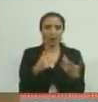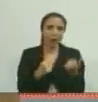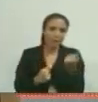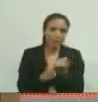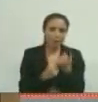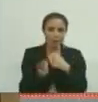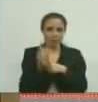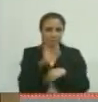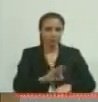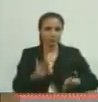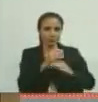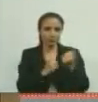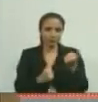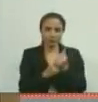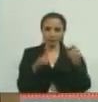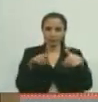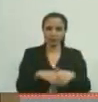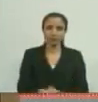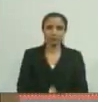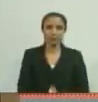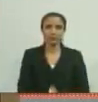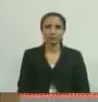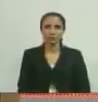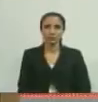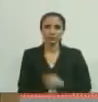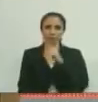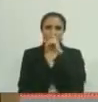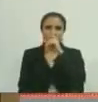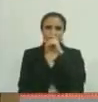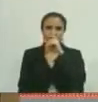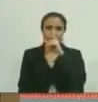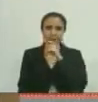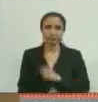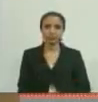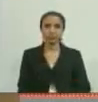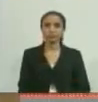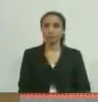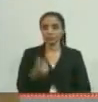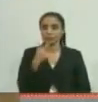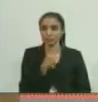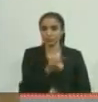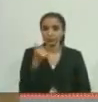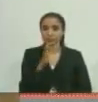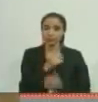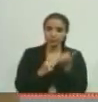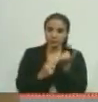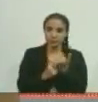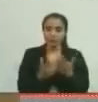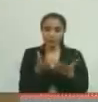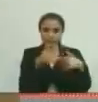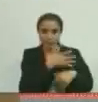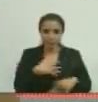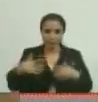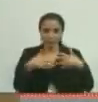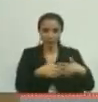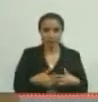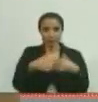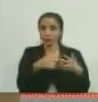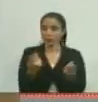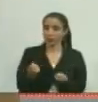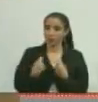no apoya a nadie. Su presidente dijo, el que quiere el apoyo de Venezuela, de Estados Unidos, va a tener que